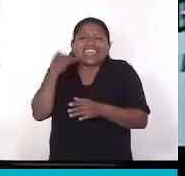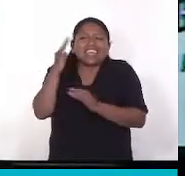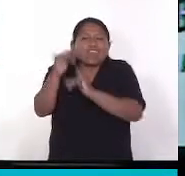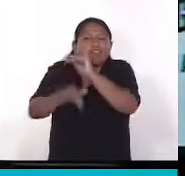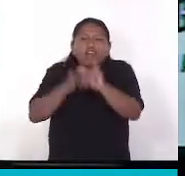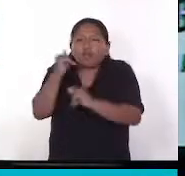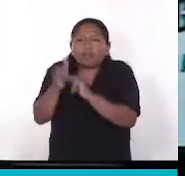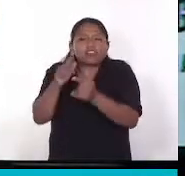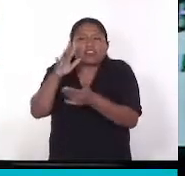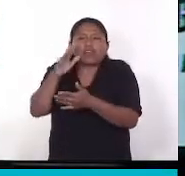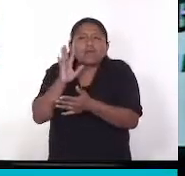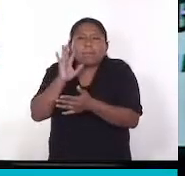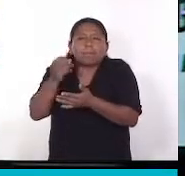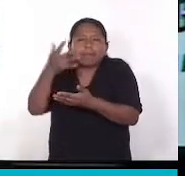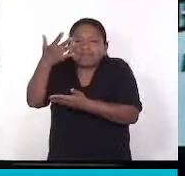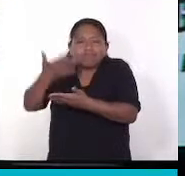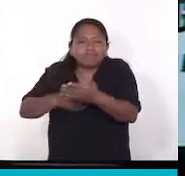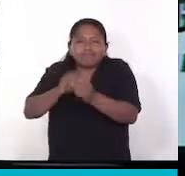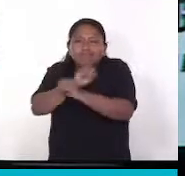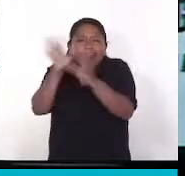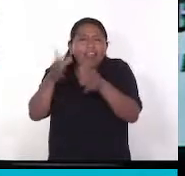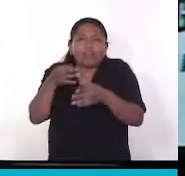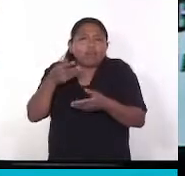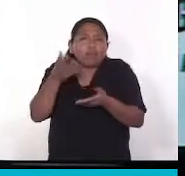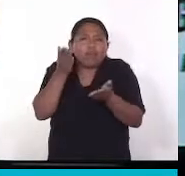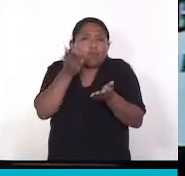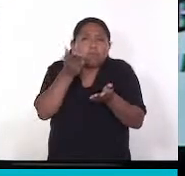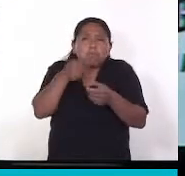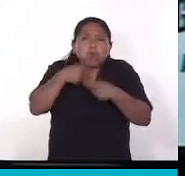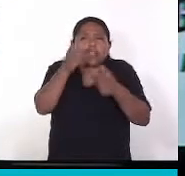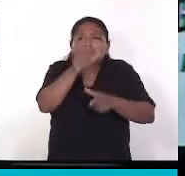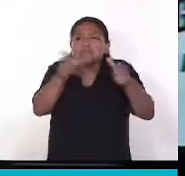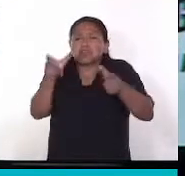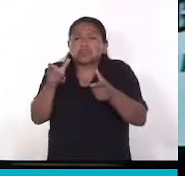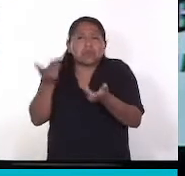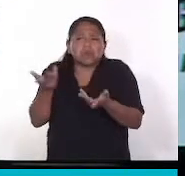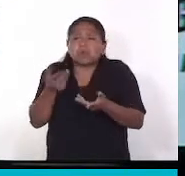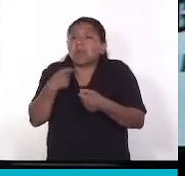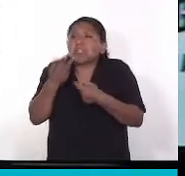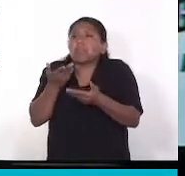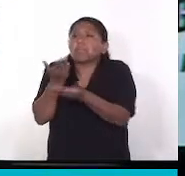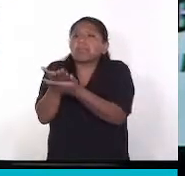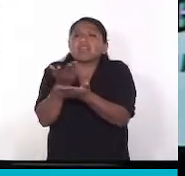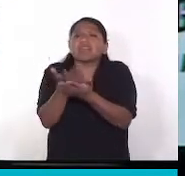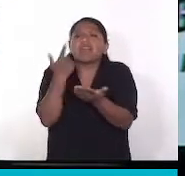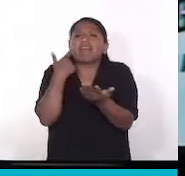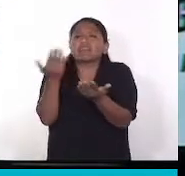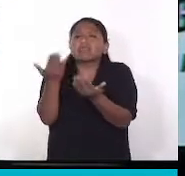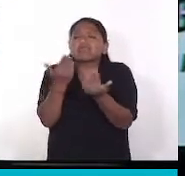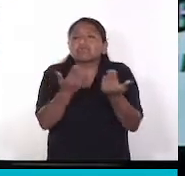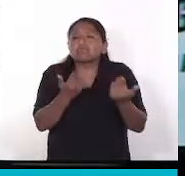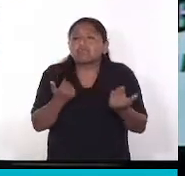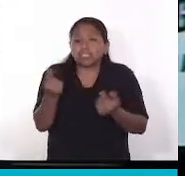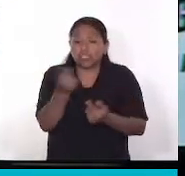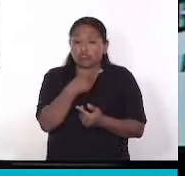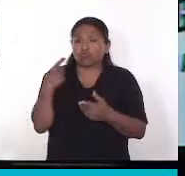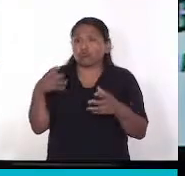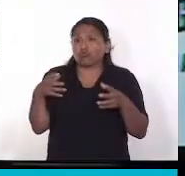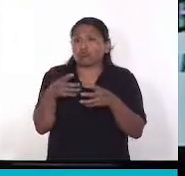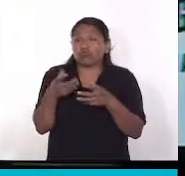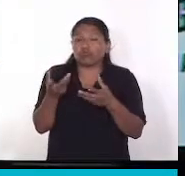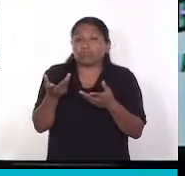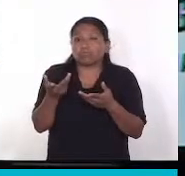para cualquier persona, cualquier ciudadano de a pie, poder requerir a los funcionarios lo que necesita saber, pero nosotros incluso se supone que